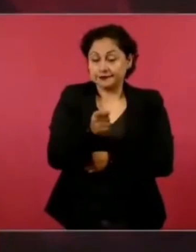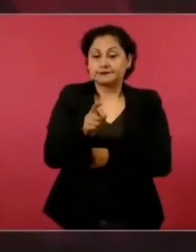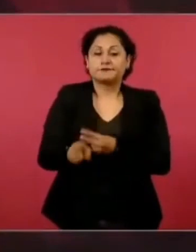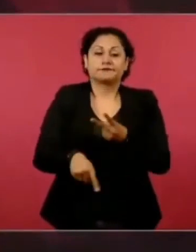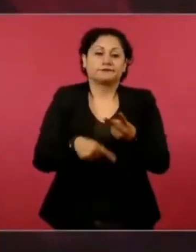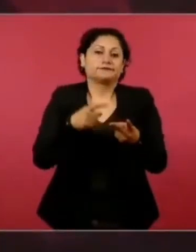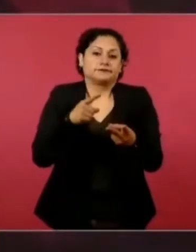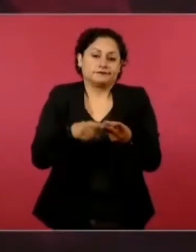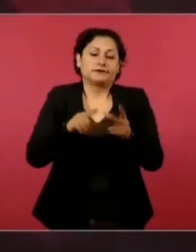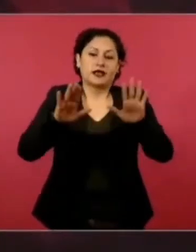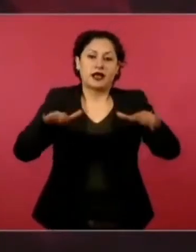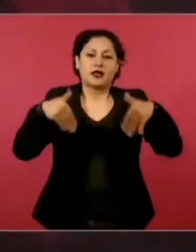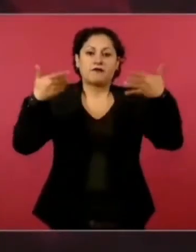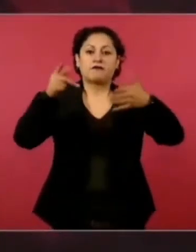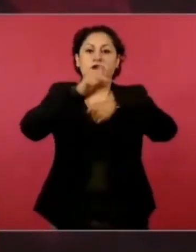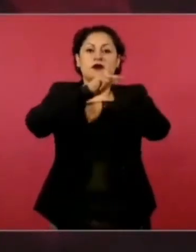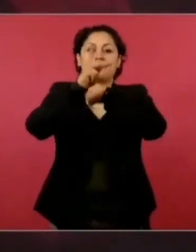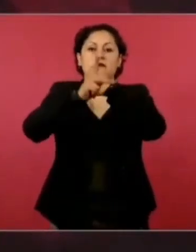extranjera,